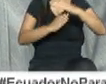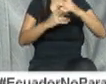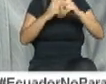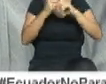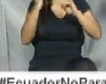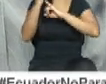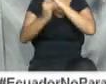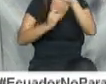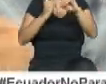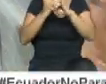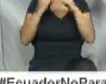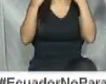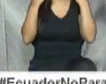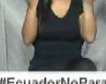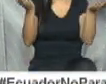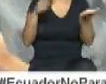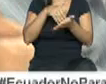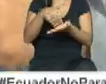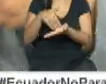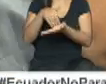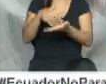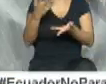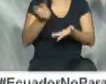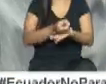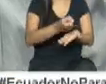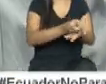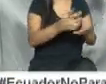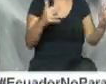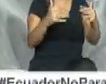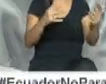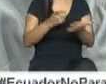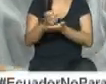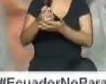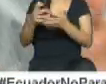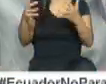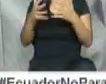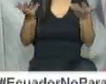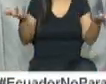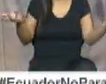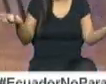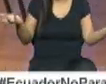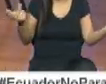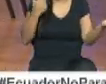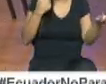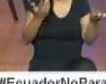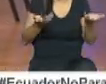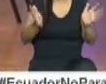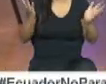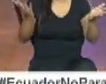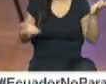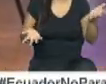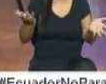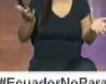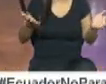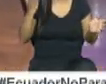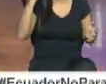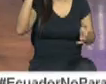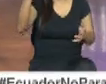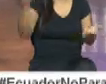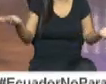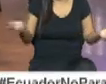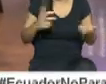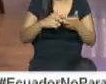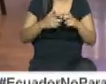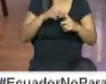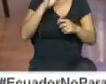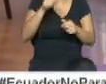inestable y siempre pueden surgir crisis, siempre pueden surgir conflictos. Pues no hay que descartar, no hay que descartar un conflicto nunca armado entre países, siempre hay que tener, mantener, vecinos inclusive. Siempre hay que